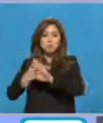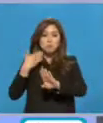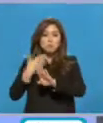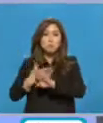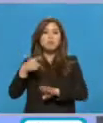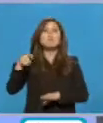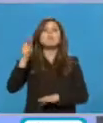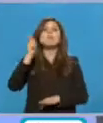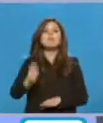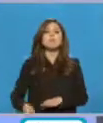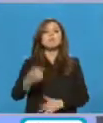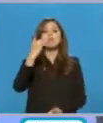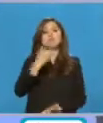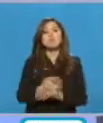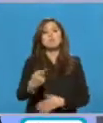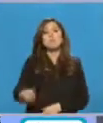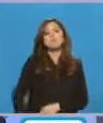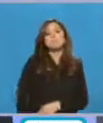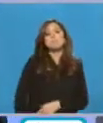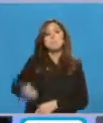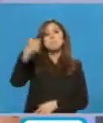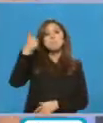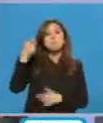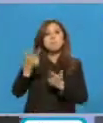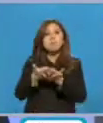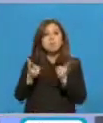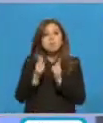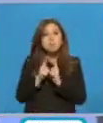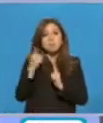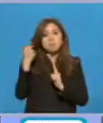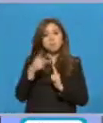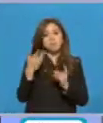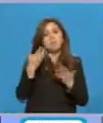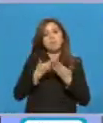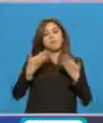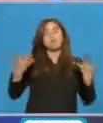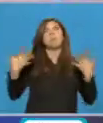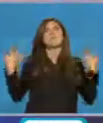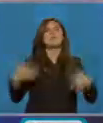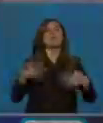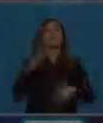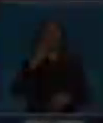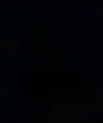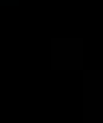más hubiera sido el primero. Muy bien. No hubiera sido Claro. el festival. Pues, Bueno, bien, pues Héctor Héctor. Quijada Gómez, muchísimas